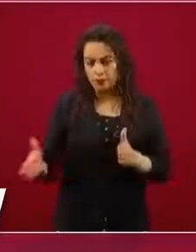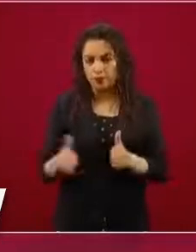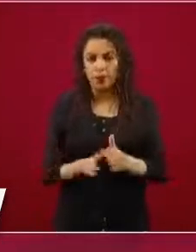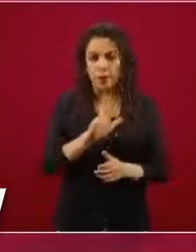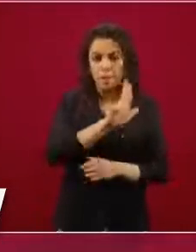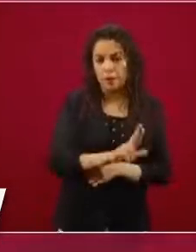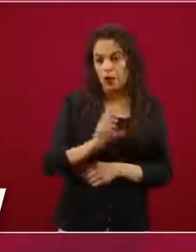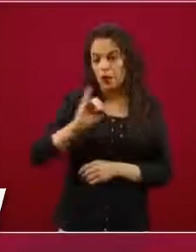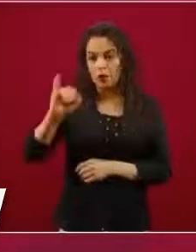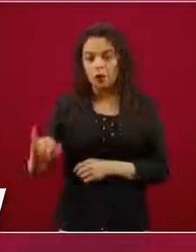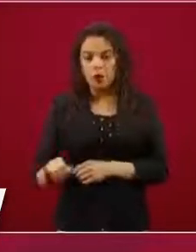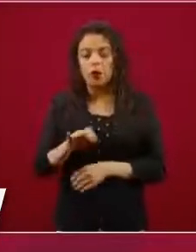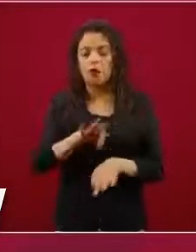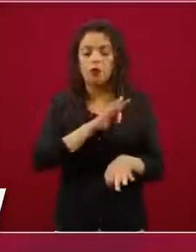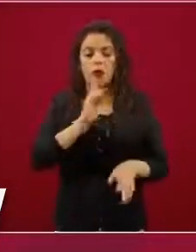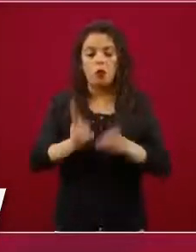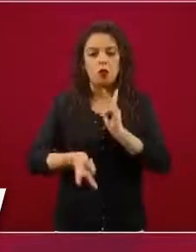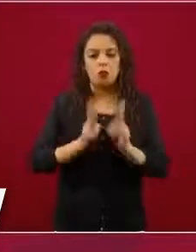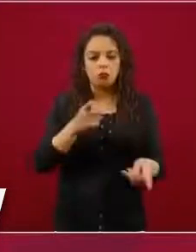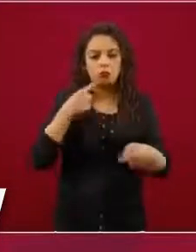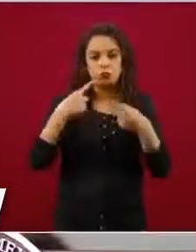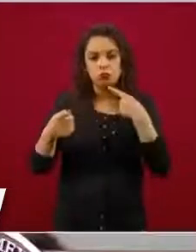cualquier diálogo en donde pudiera haber una